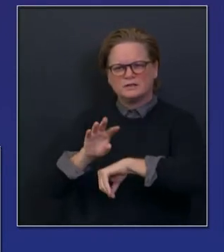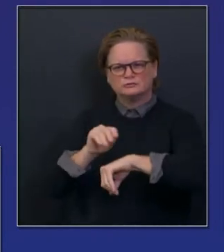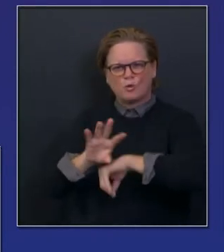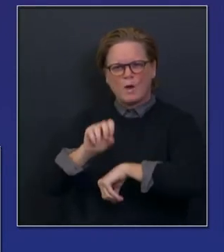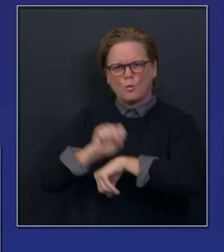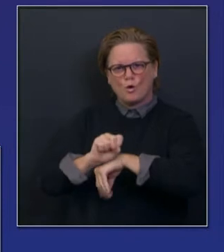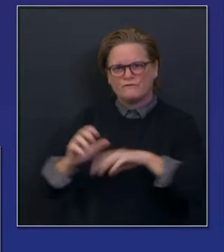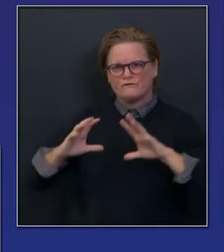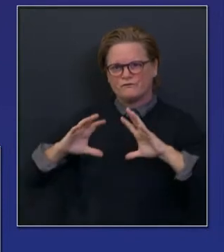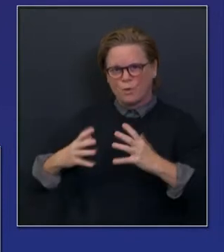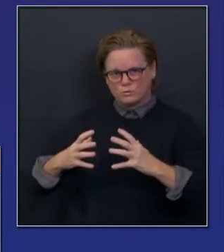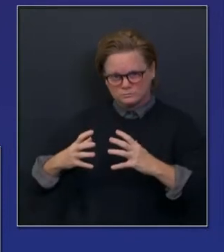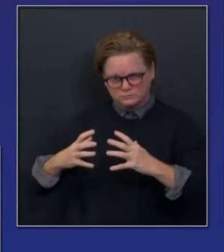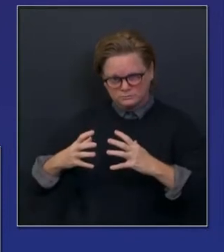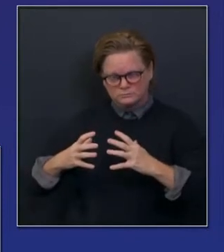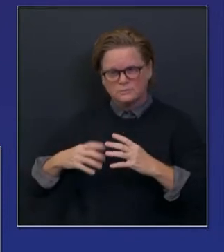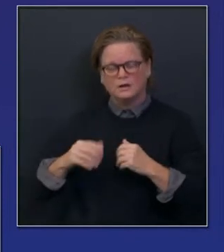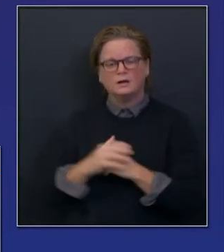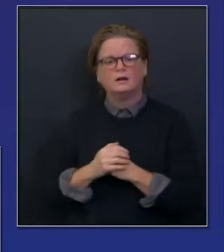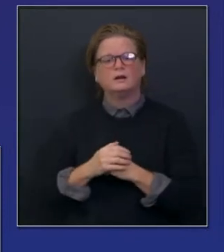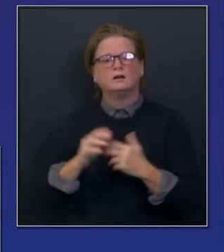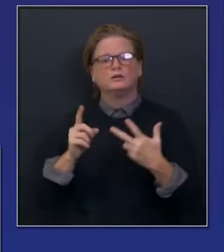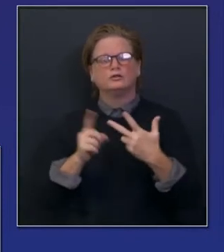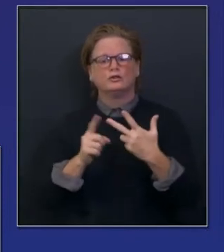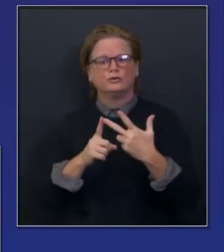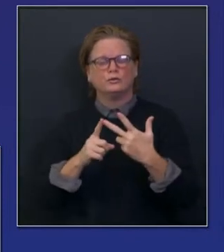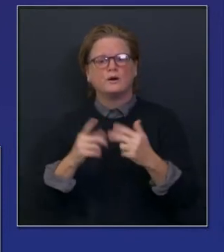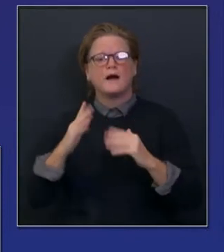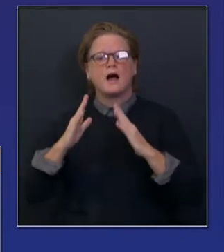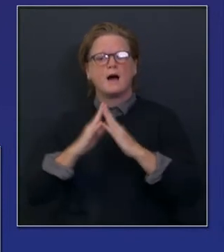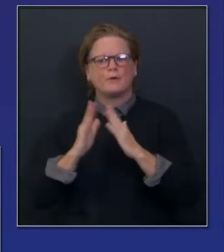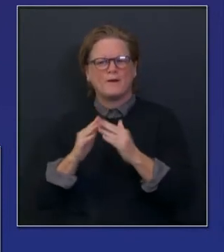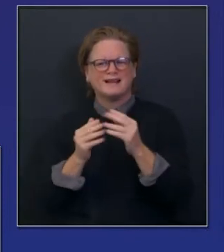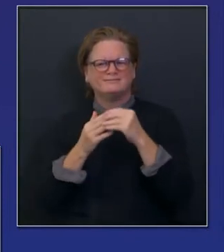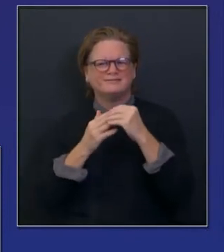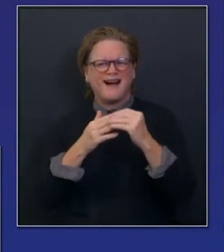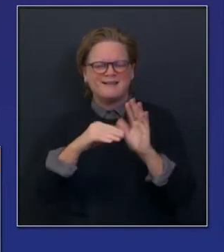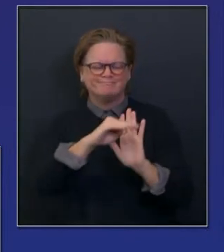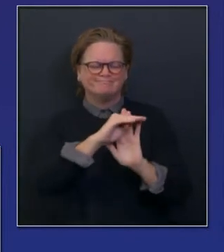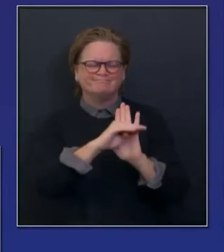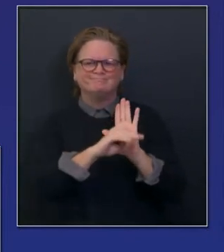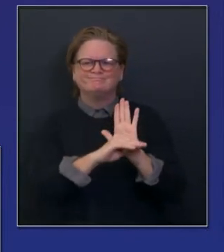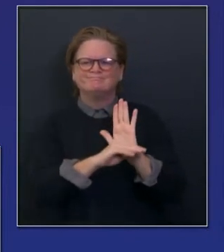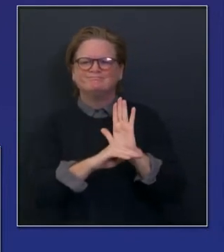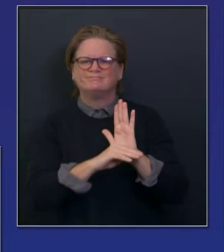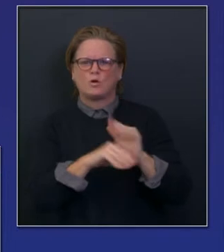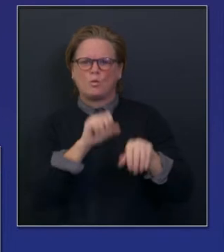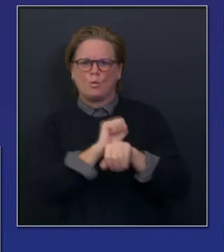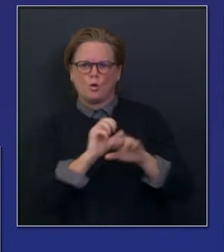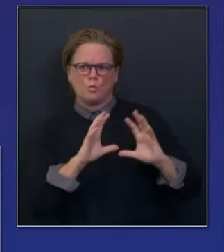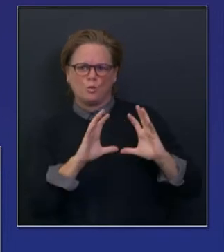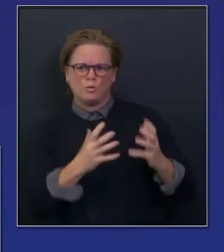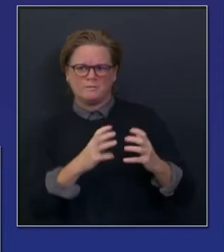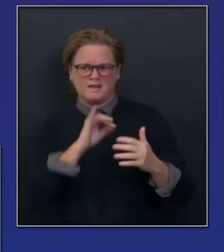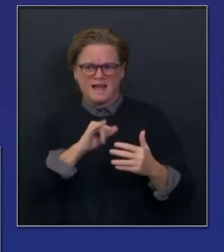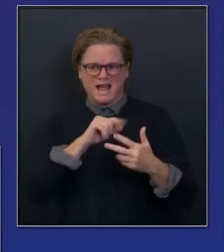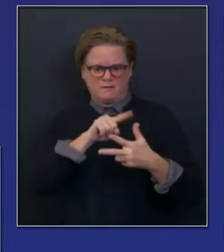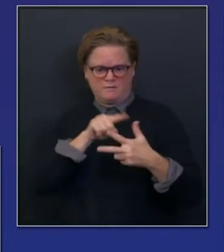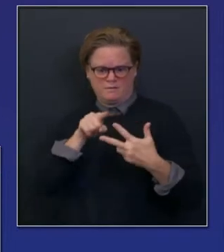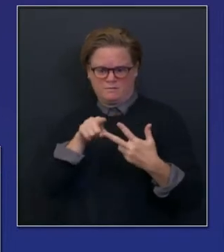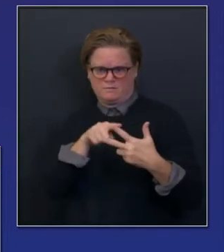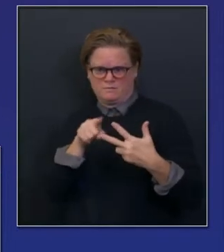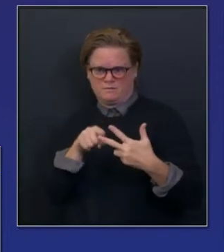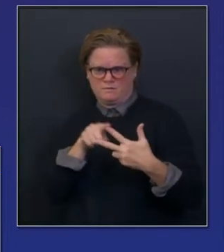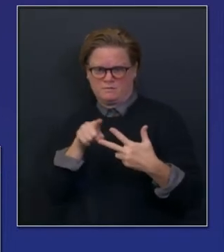consultorio comunitario. El de pautas y el consultorio se tratan de equidad